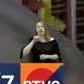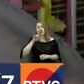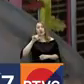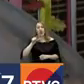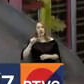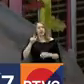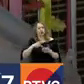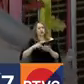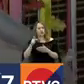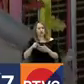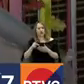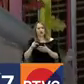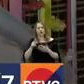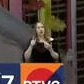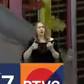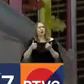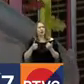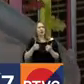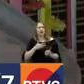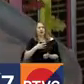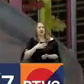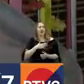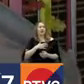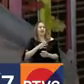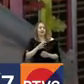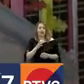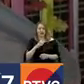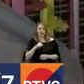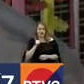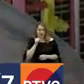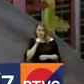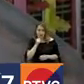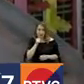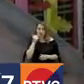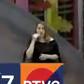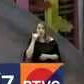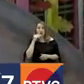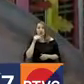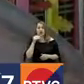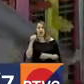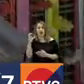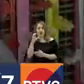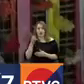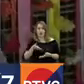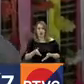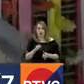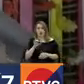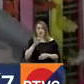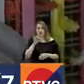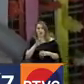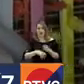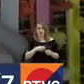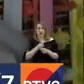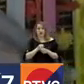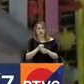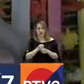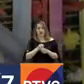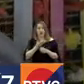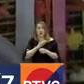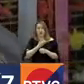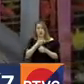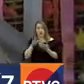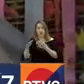paola es un drama que habla de una muchacha colombiana 15 años que tras la muerte de su madre se muda con su padre italiano